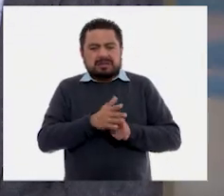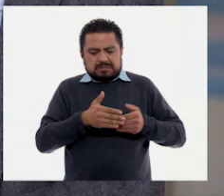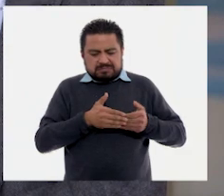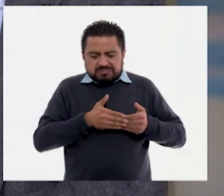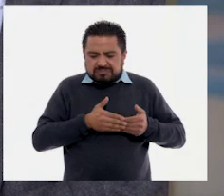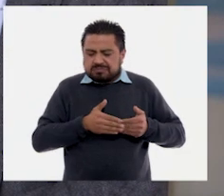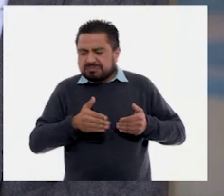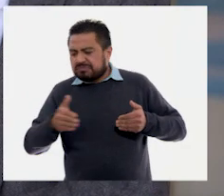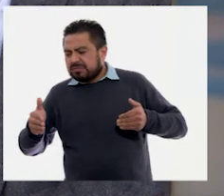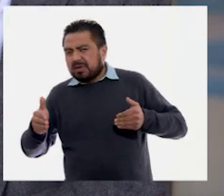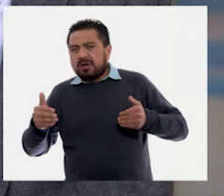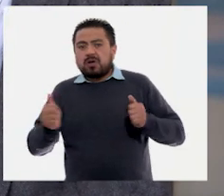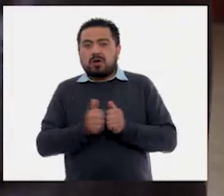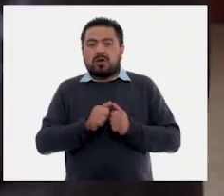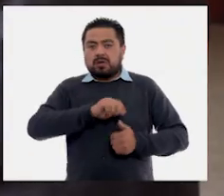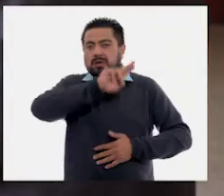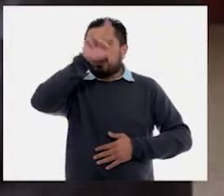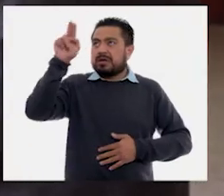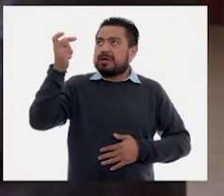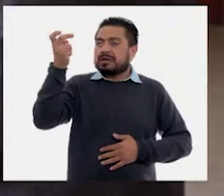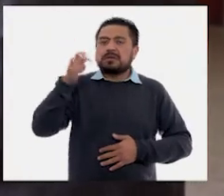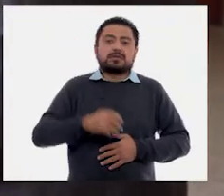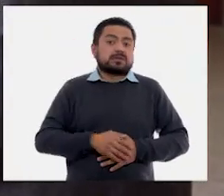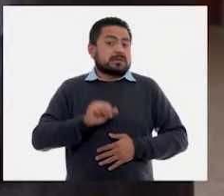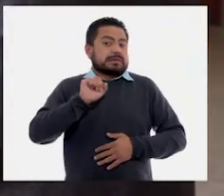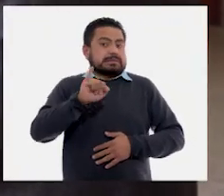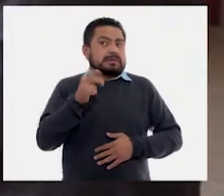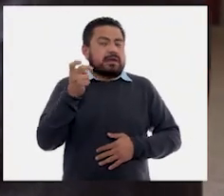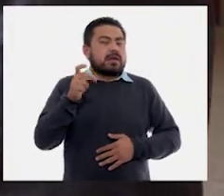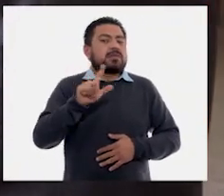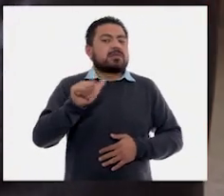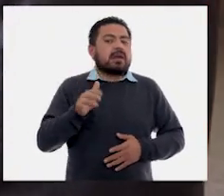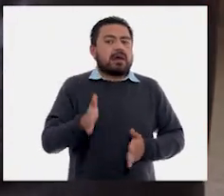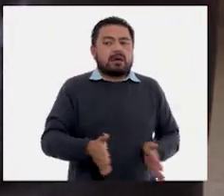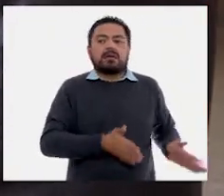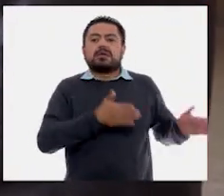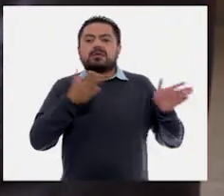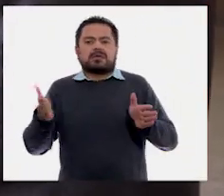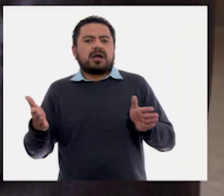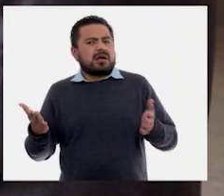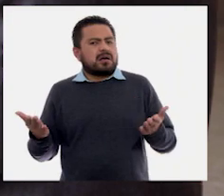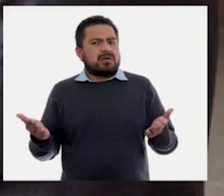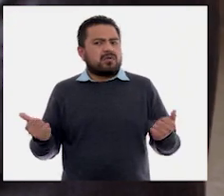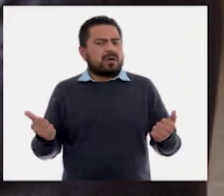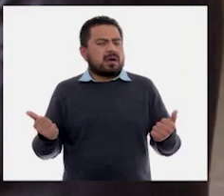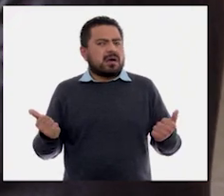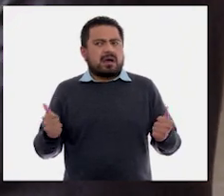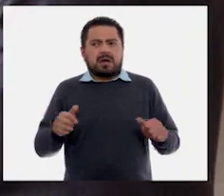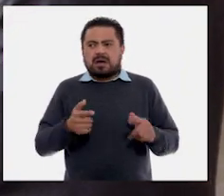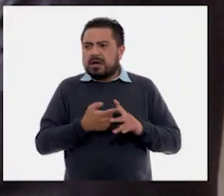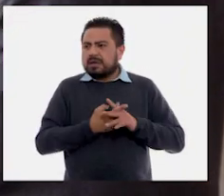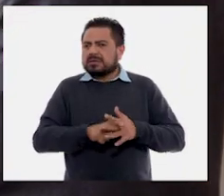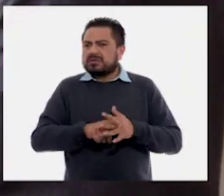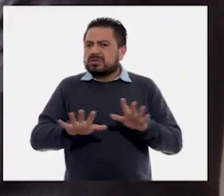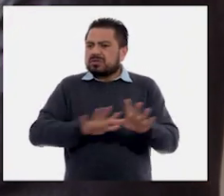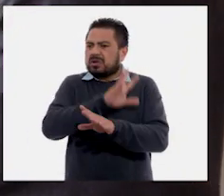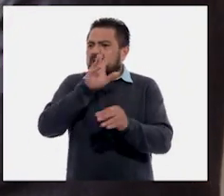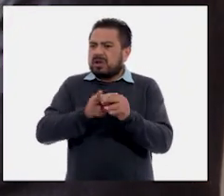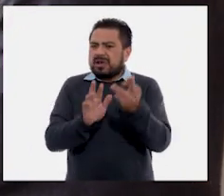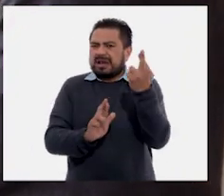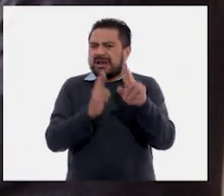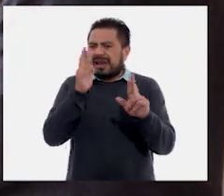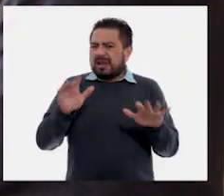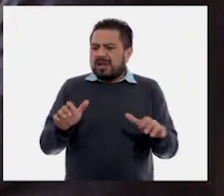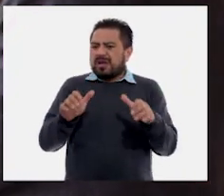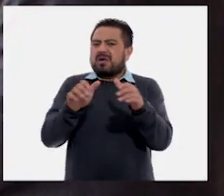tiempos en ese mural. Sí, porque ese mural ya es un poco posterior, ¿verdad? Ya no es el que va a expresar todo este movimiento de la revolución,